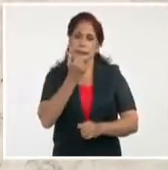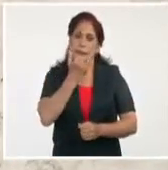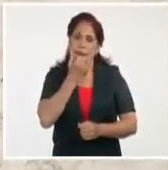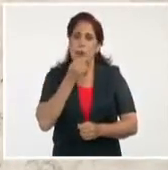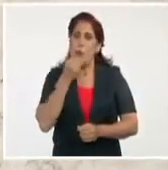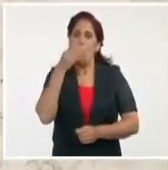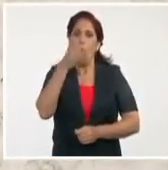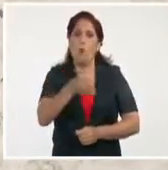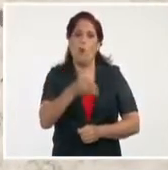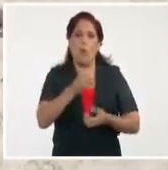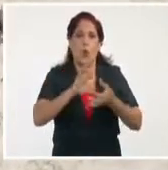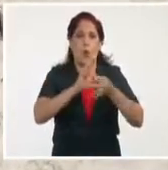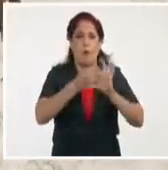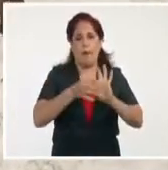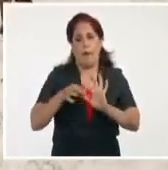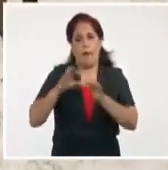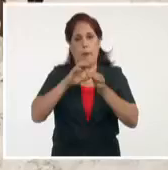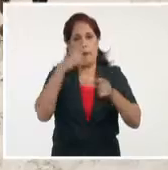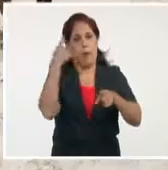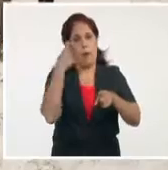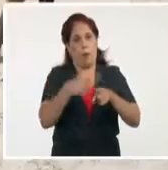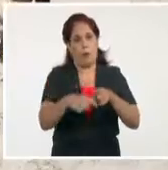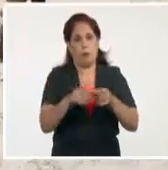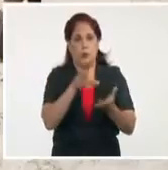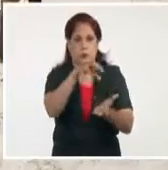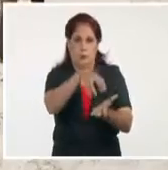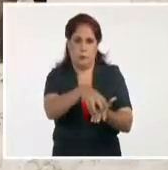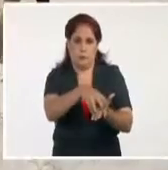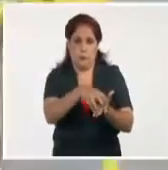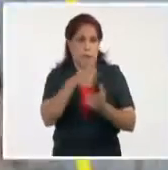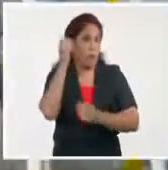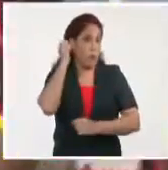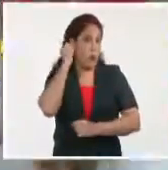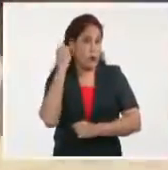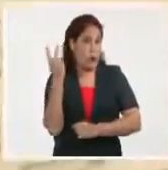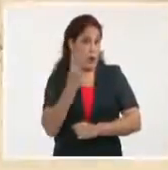los Juegos Centroamericanos y del Caribe de Barranquilla. Las cubanas